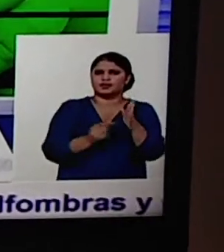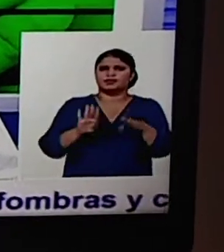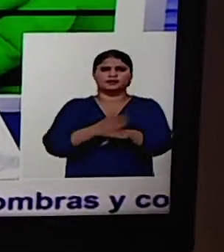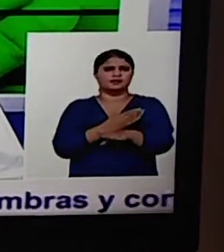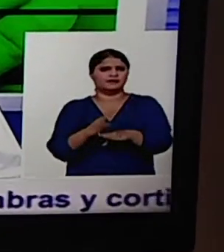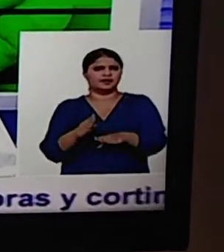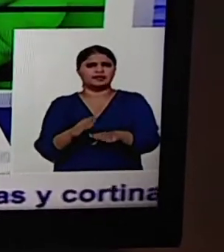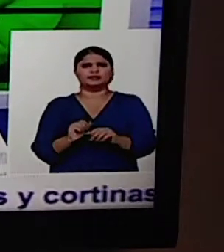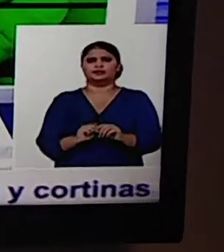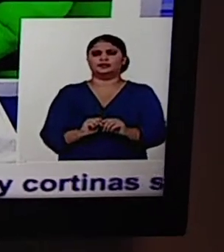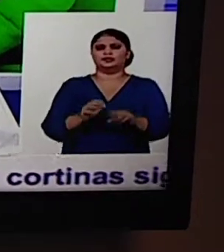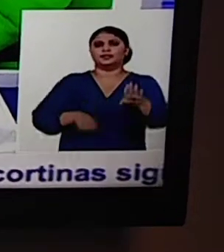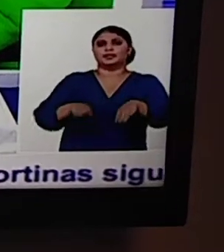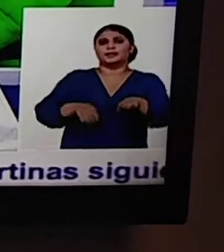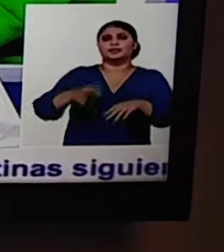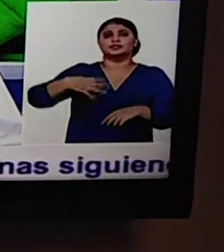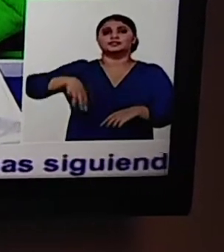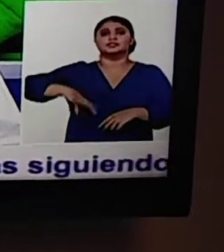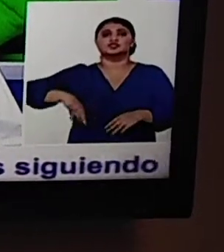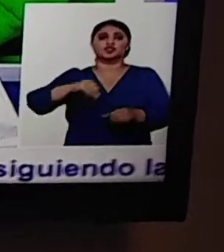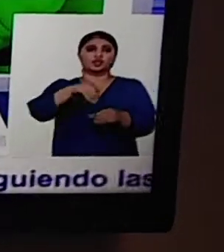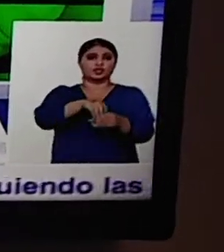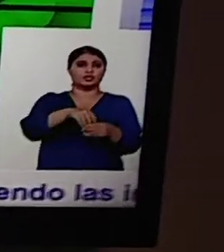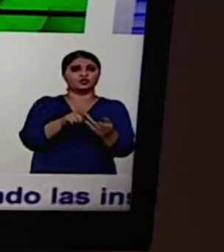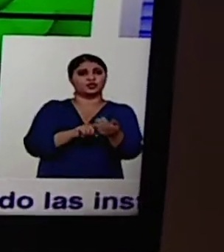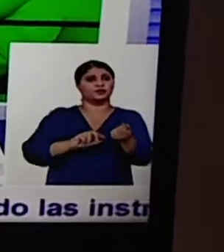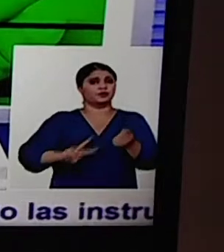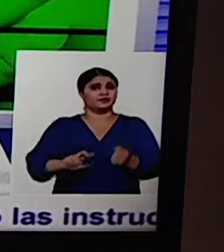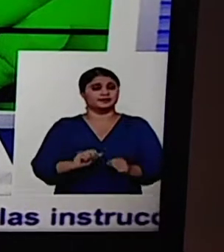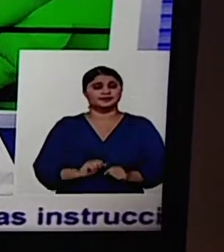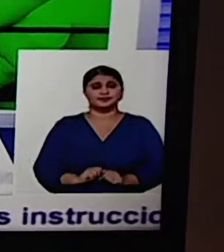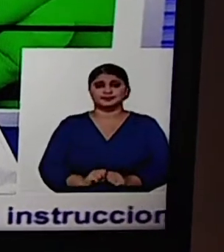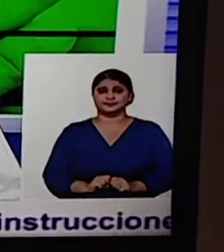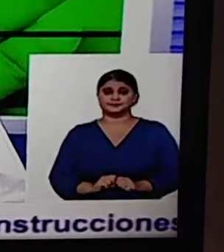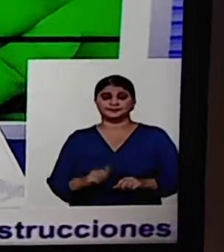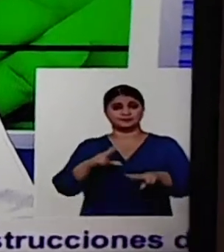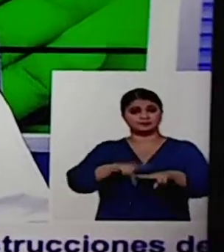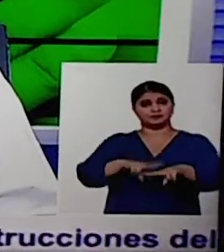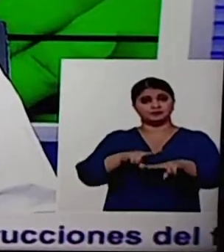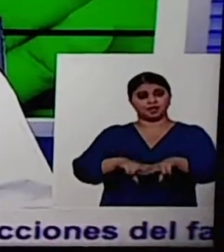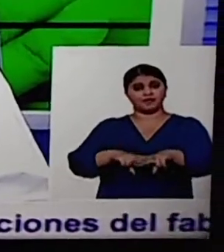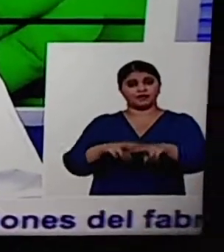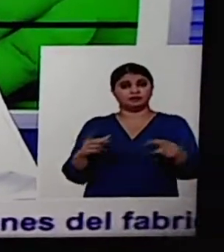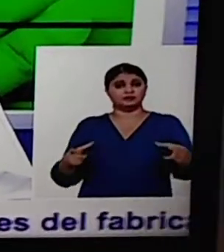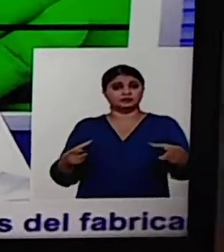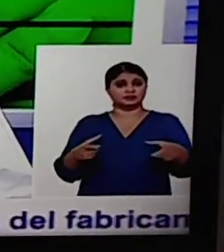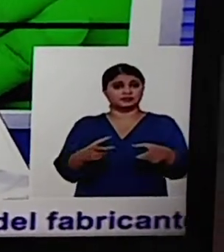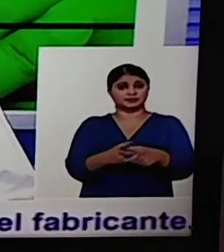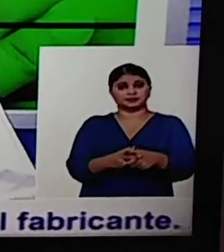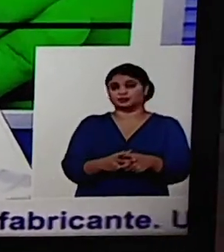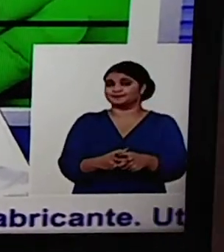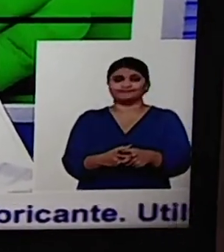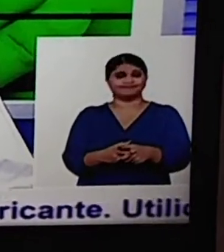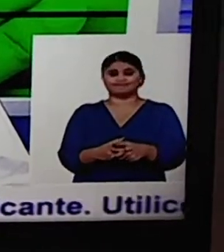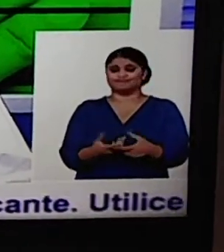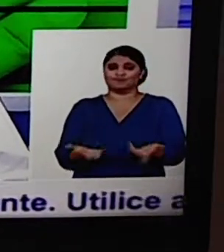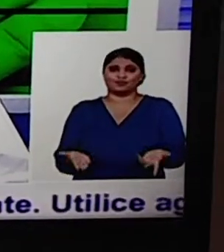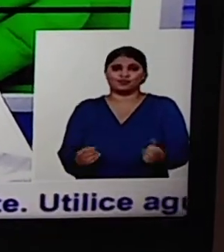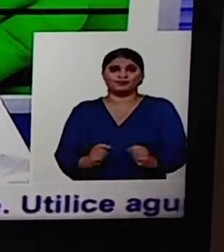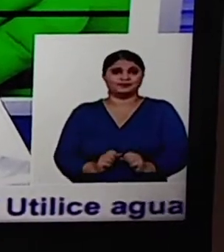indicadores muy elevados que evidencian la transmisión de esta enfermedad y además los riesgos que entraña